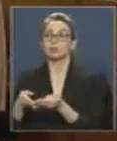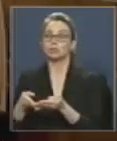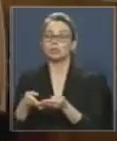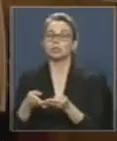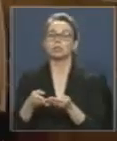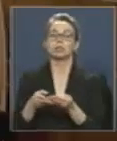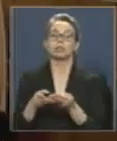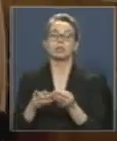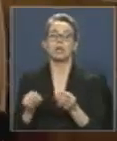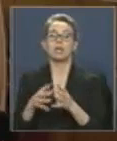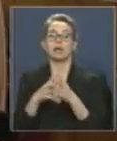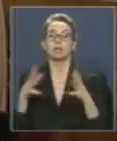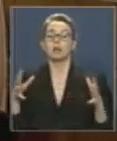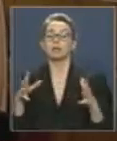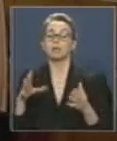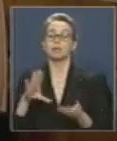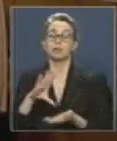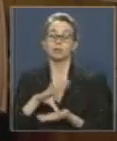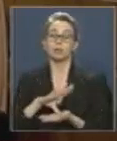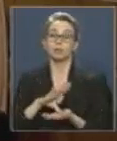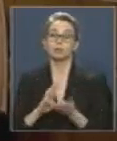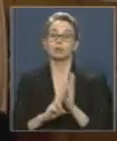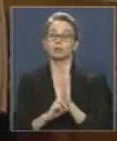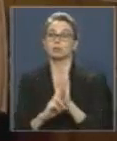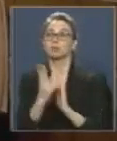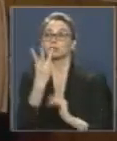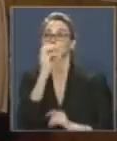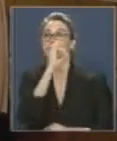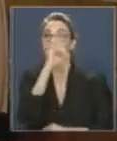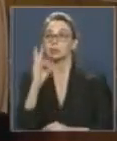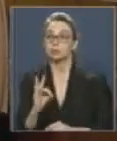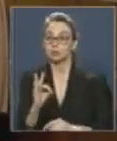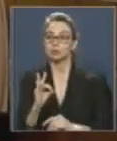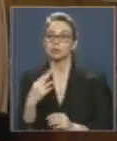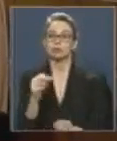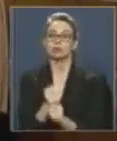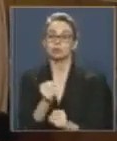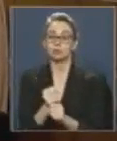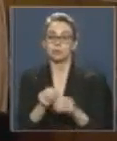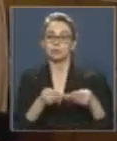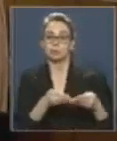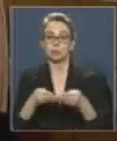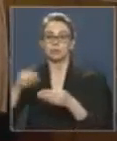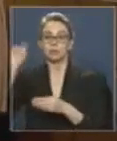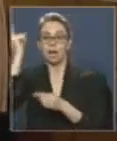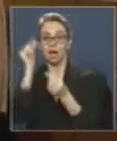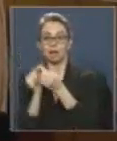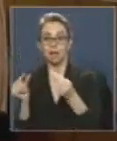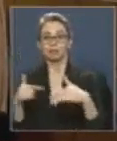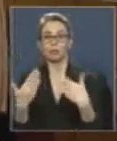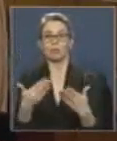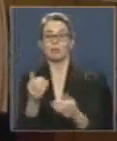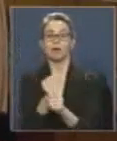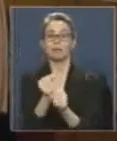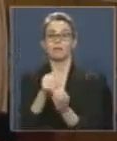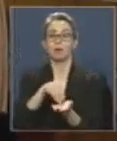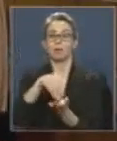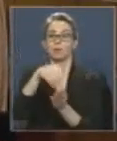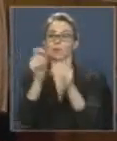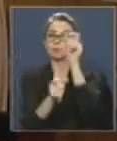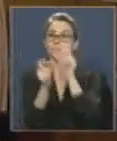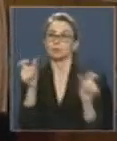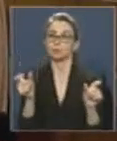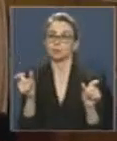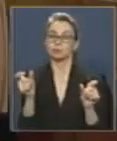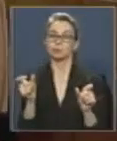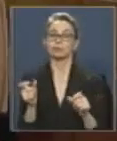es la mayor del país y representa el 30% de la actividad pesquera nacional, entregando espacios de trabajo a miles de personas,